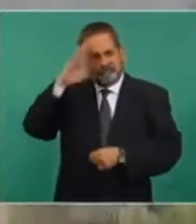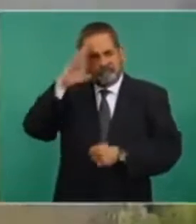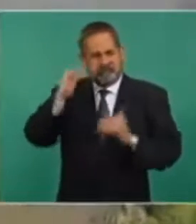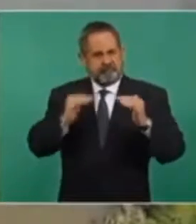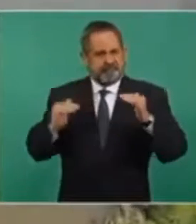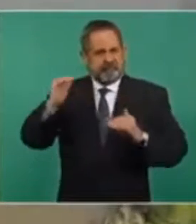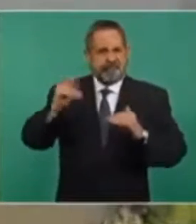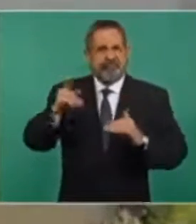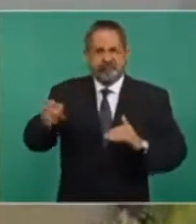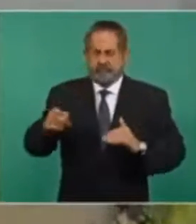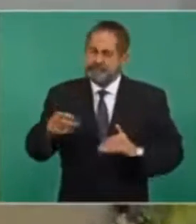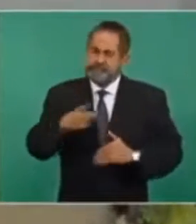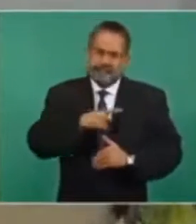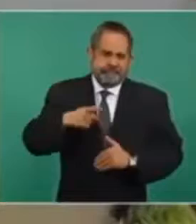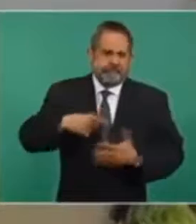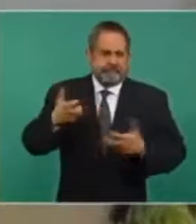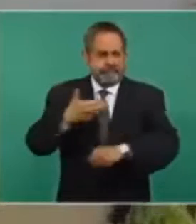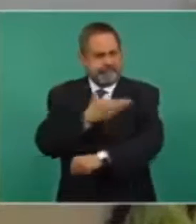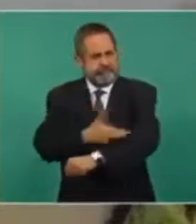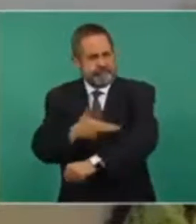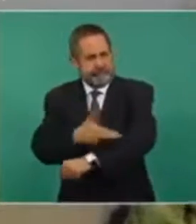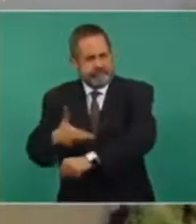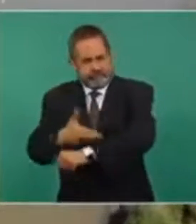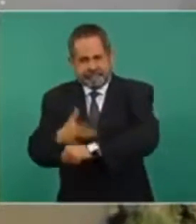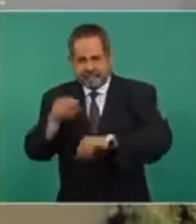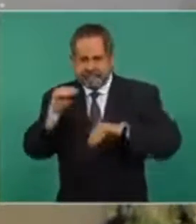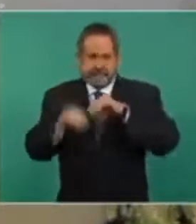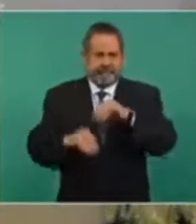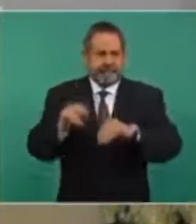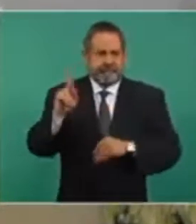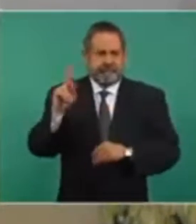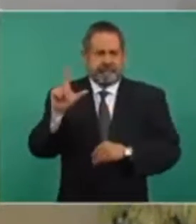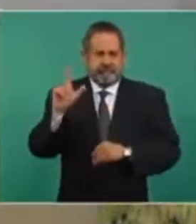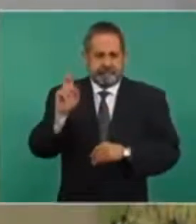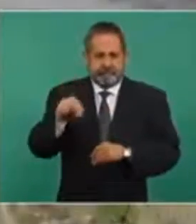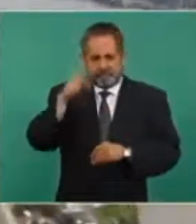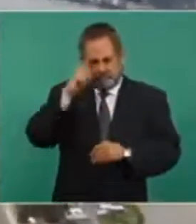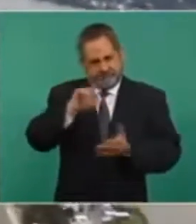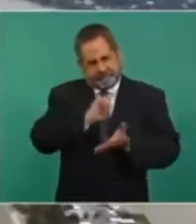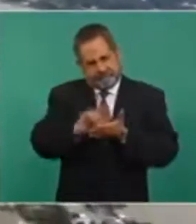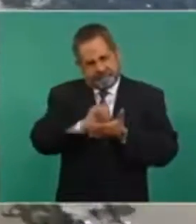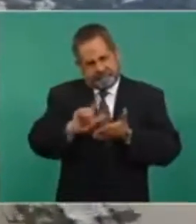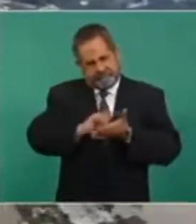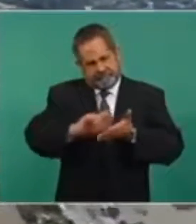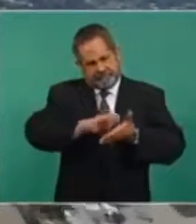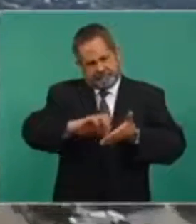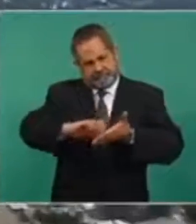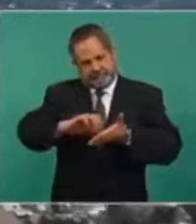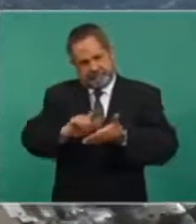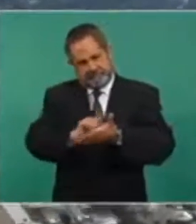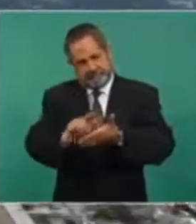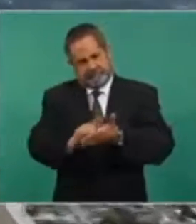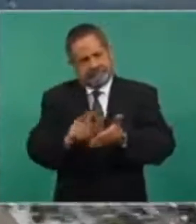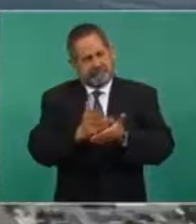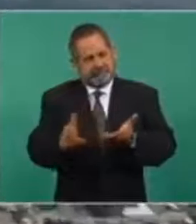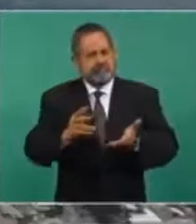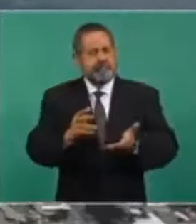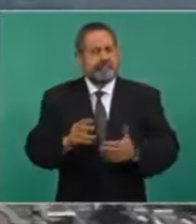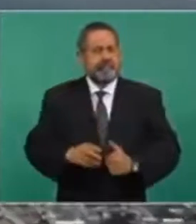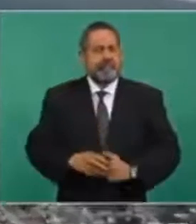México para la elaboración e implementación del Plan Integral de Dragado de Tabasco.